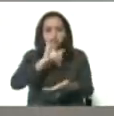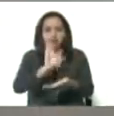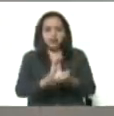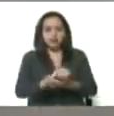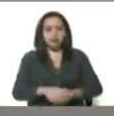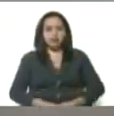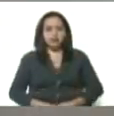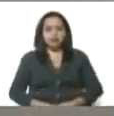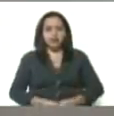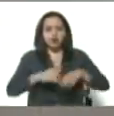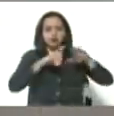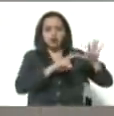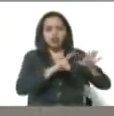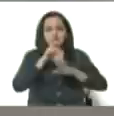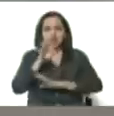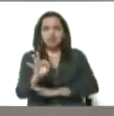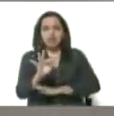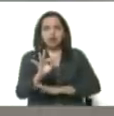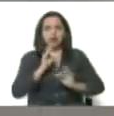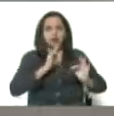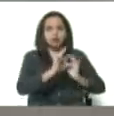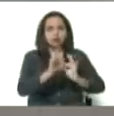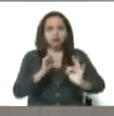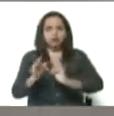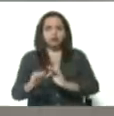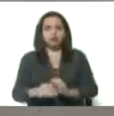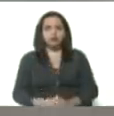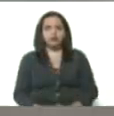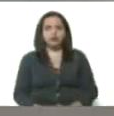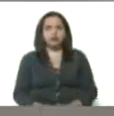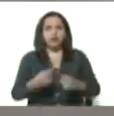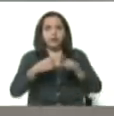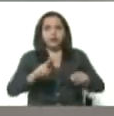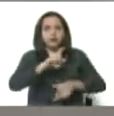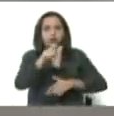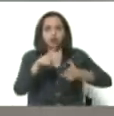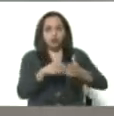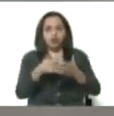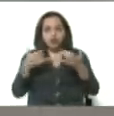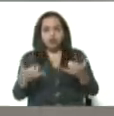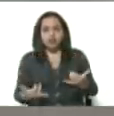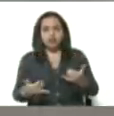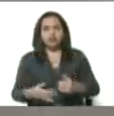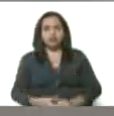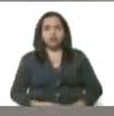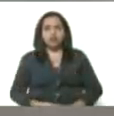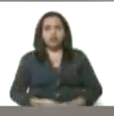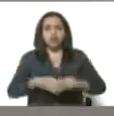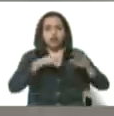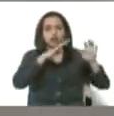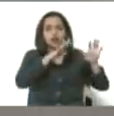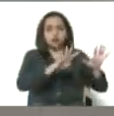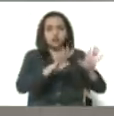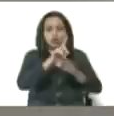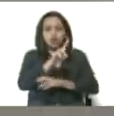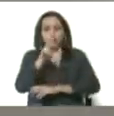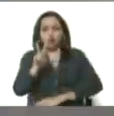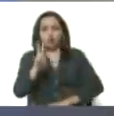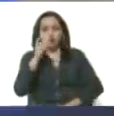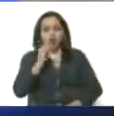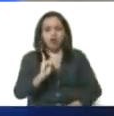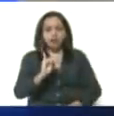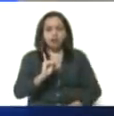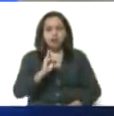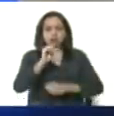con 73 casos activos, pero en total ya tiene 912 casos en el Distrito